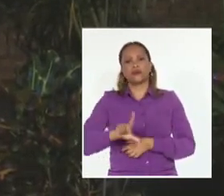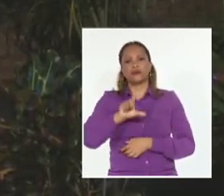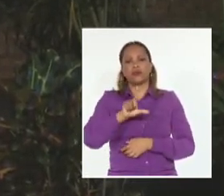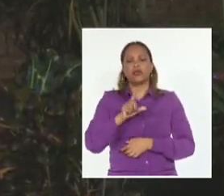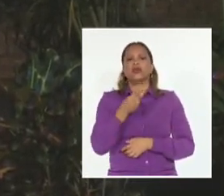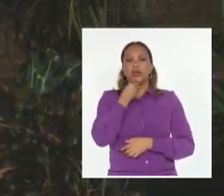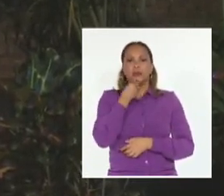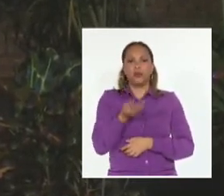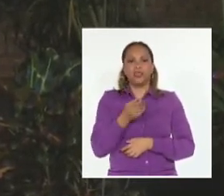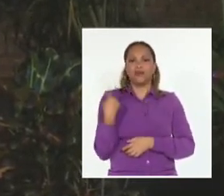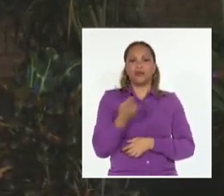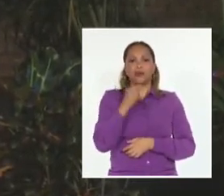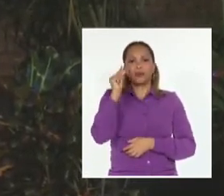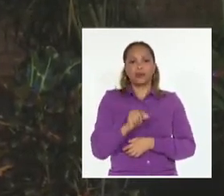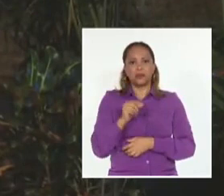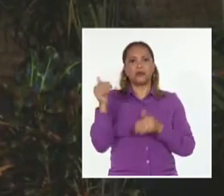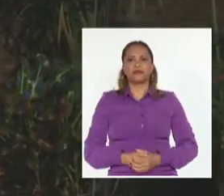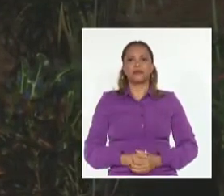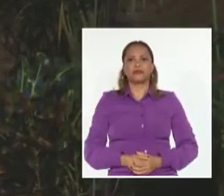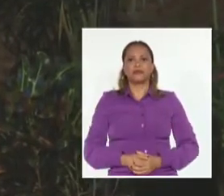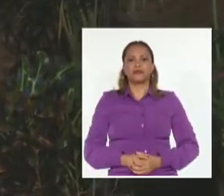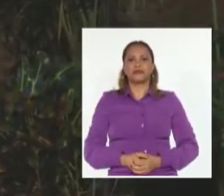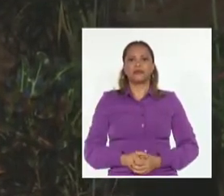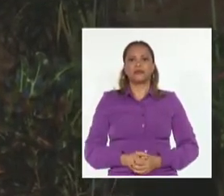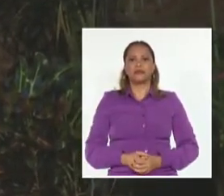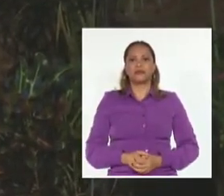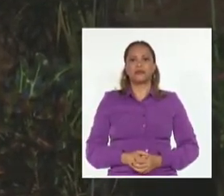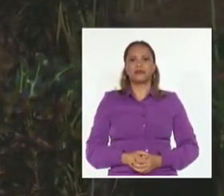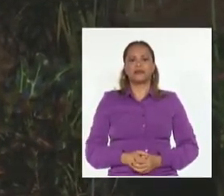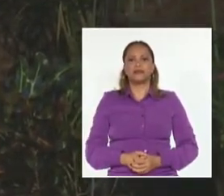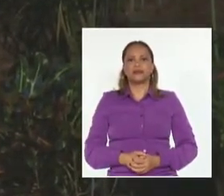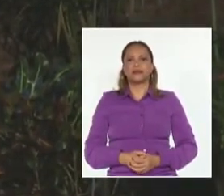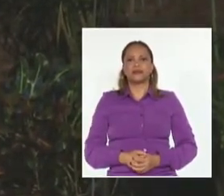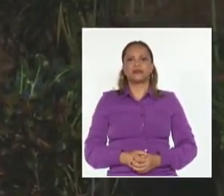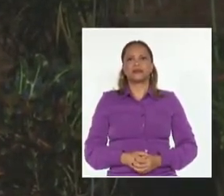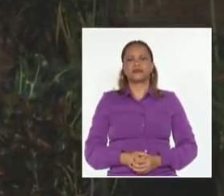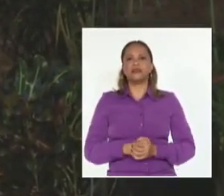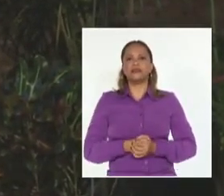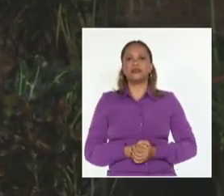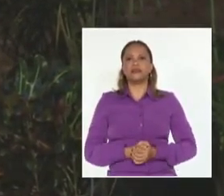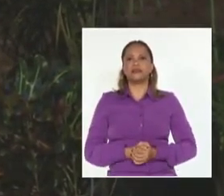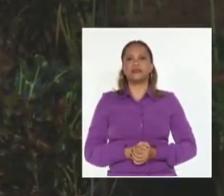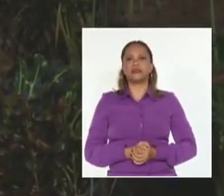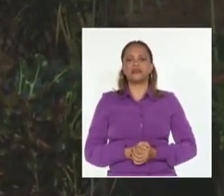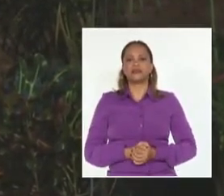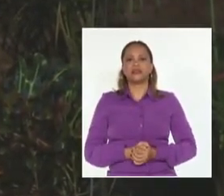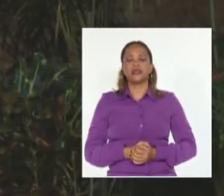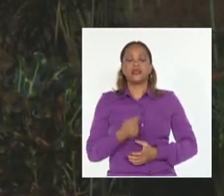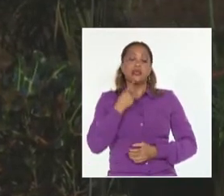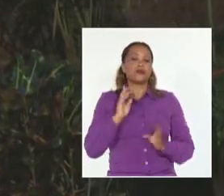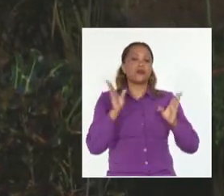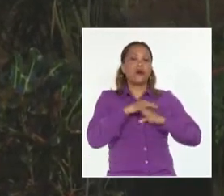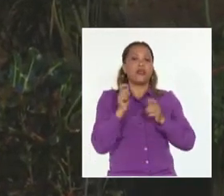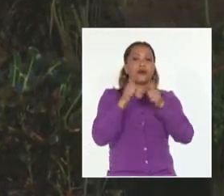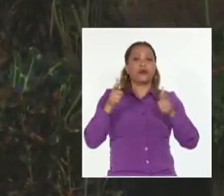acceso todas las personas del mundo, a la que debían tener acceso todos los pueblos del mundo y que hoy no la tienen grandes